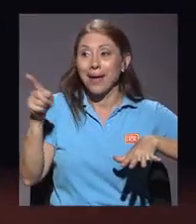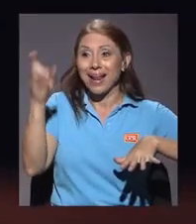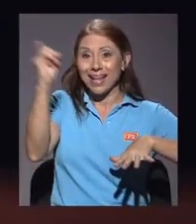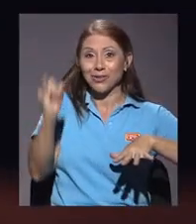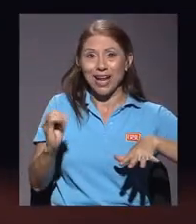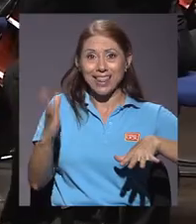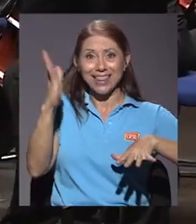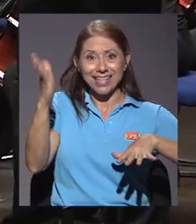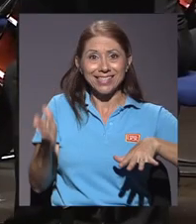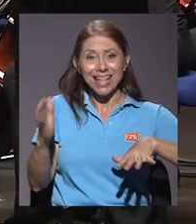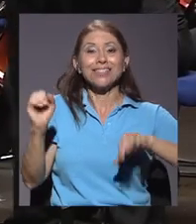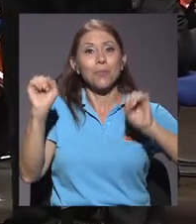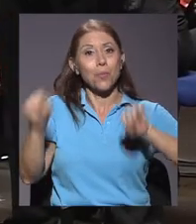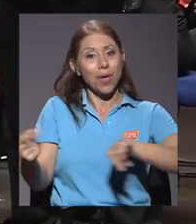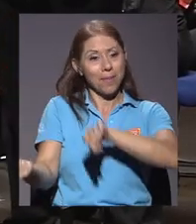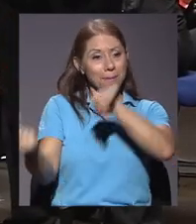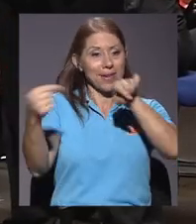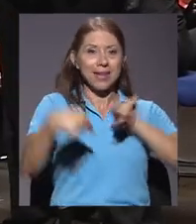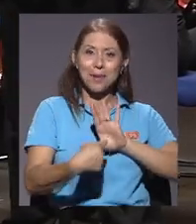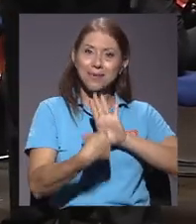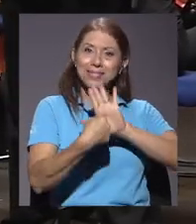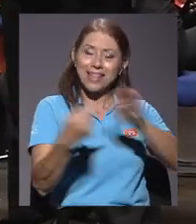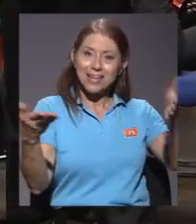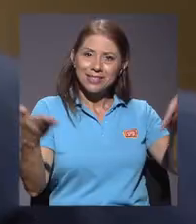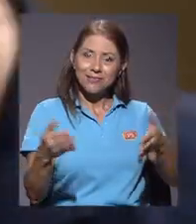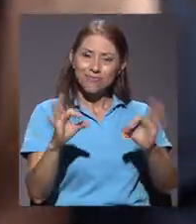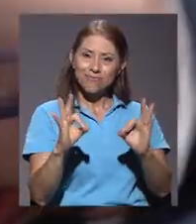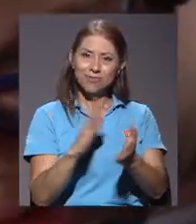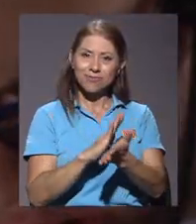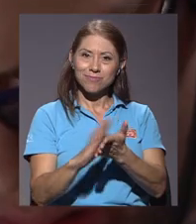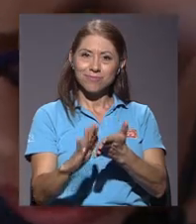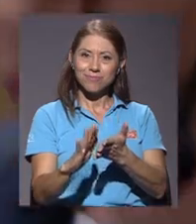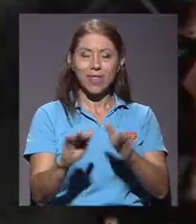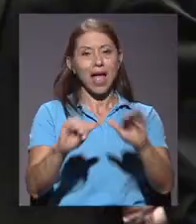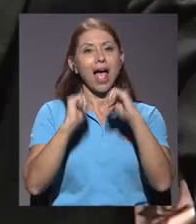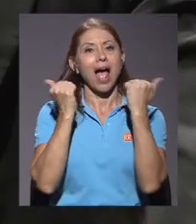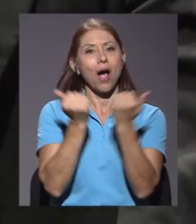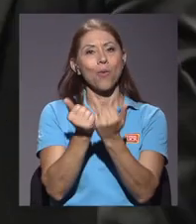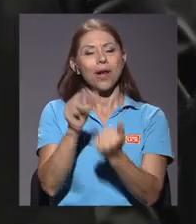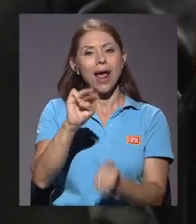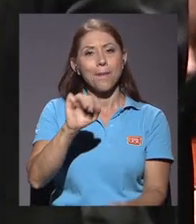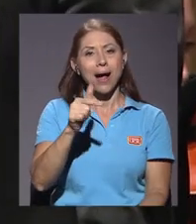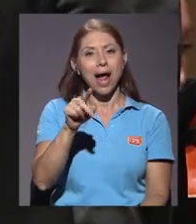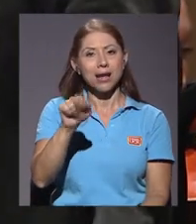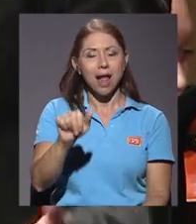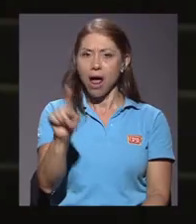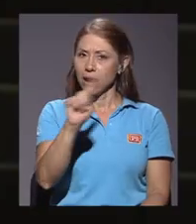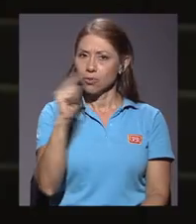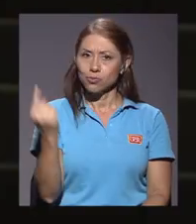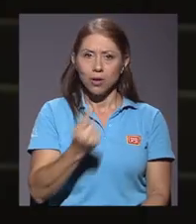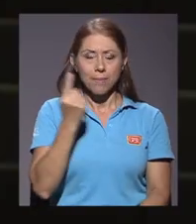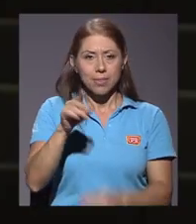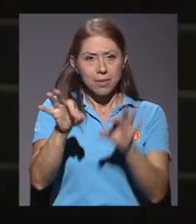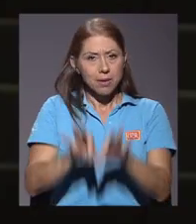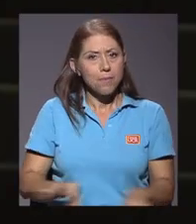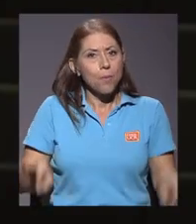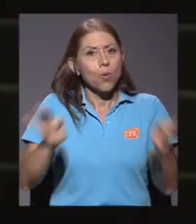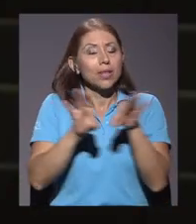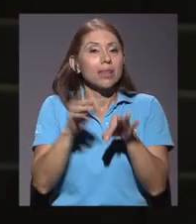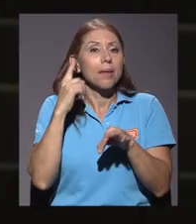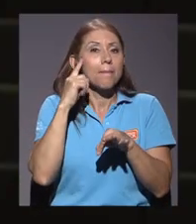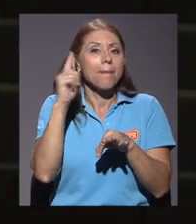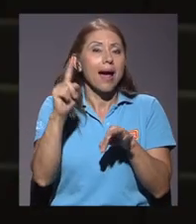artistas tengamos la posibilidad de presentarnos de manera digna. Así que el Aula Magna no solo es importante para la